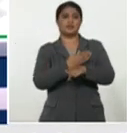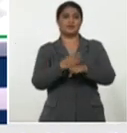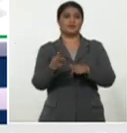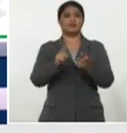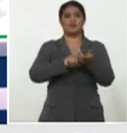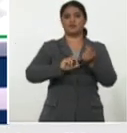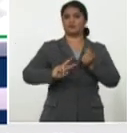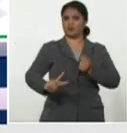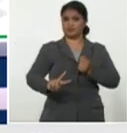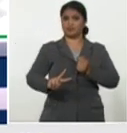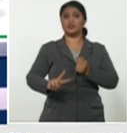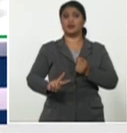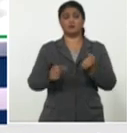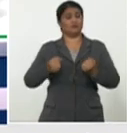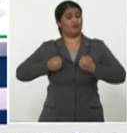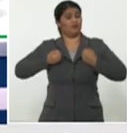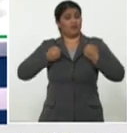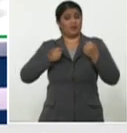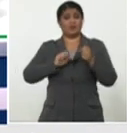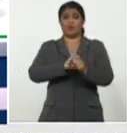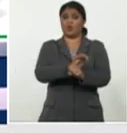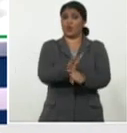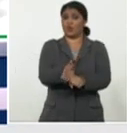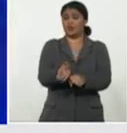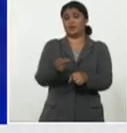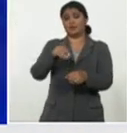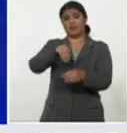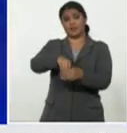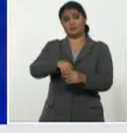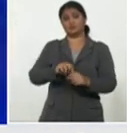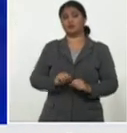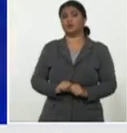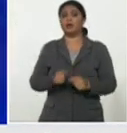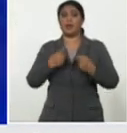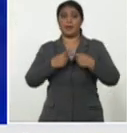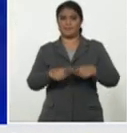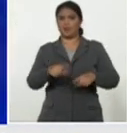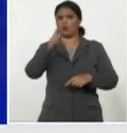alta transmisión con el virus SARS-CoV-2. Pero doctor, mañana